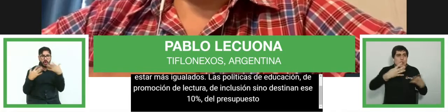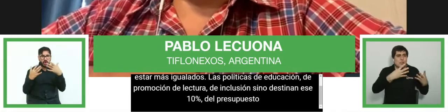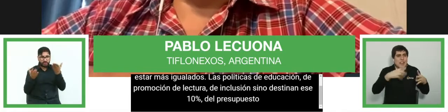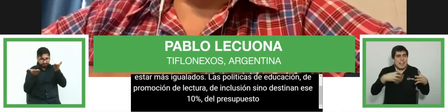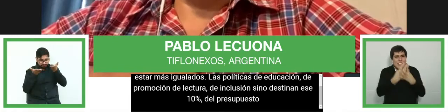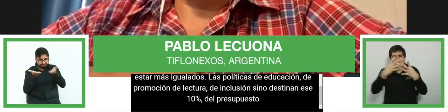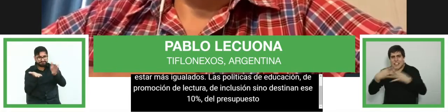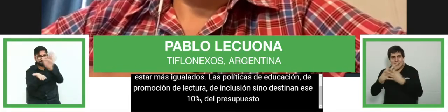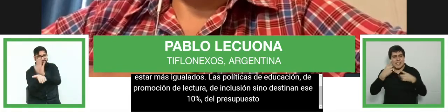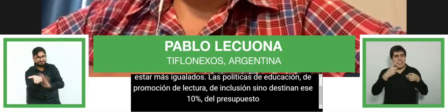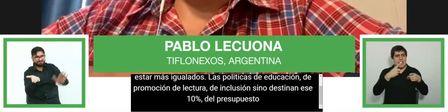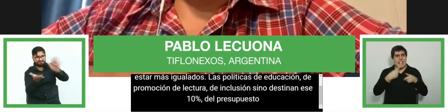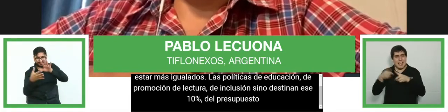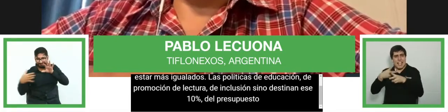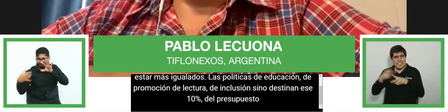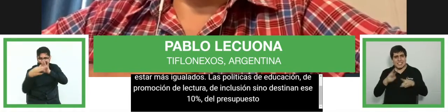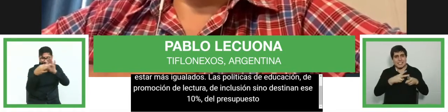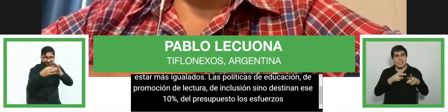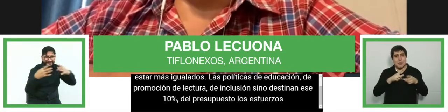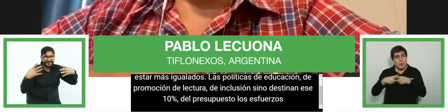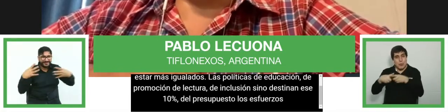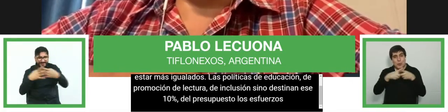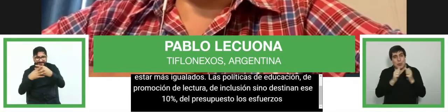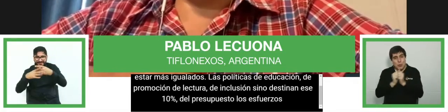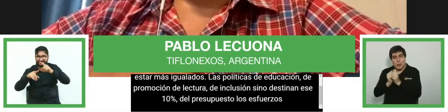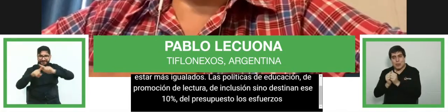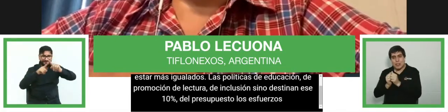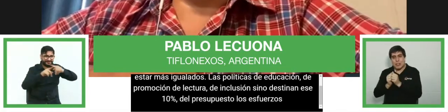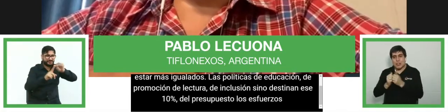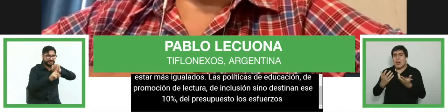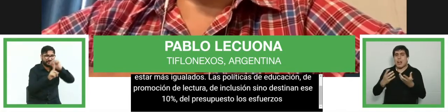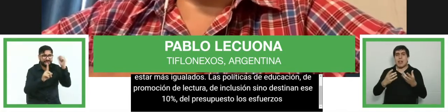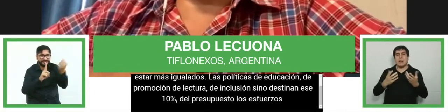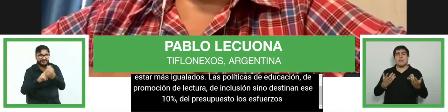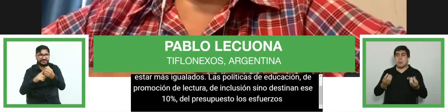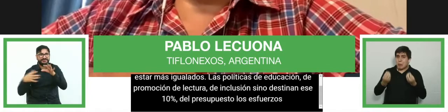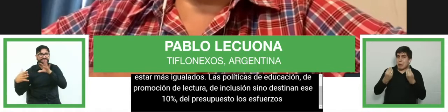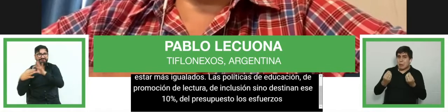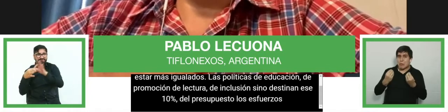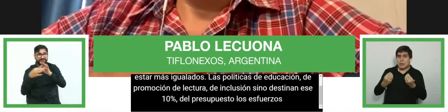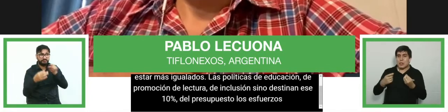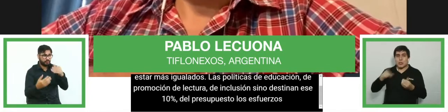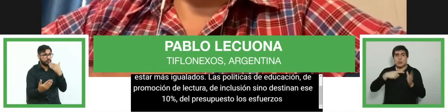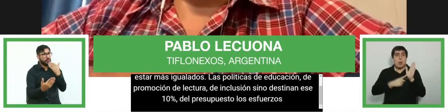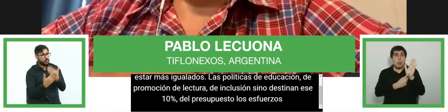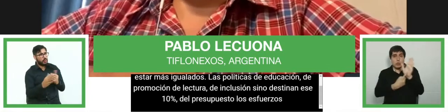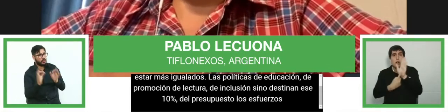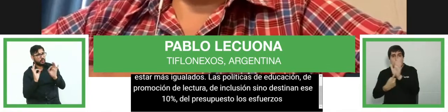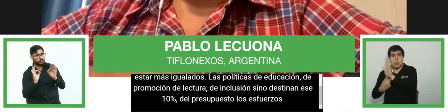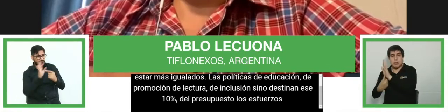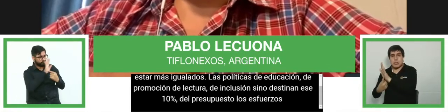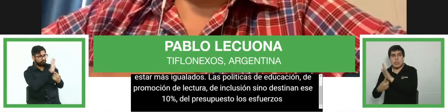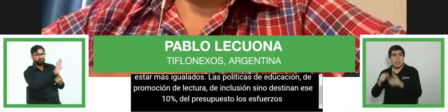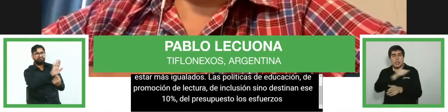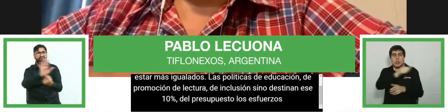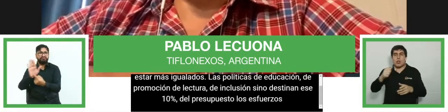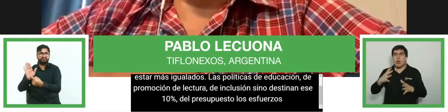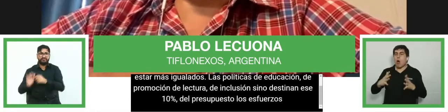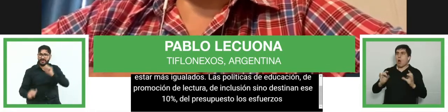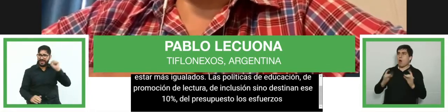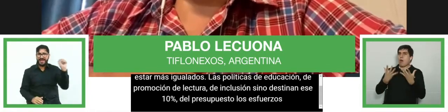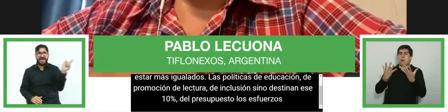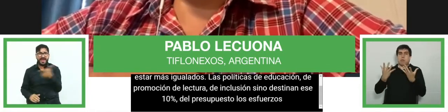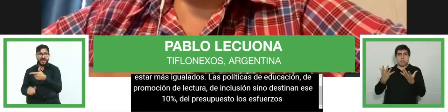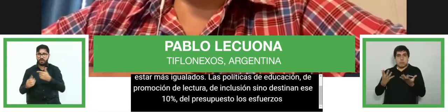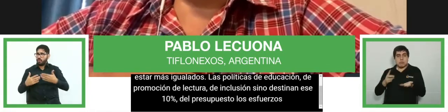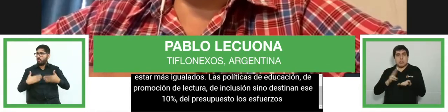terminan siendo muy buenos en cuanto a impacto, porque es lo que nos sucede a nosotros. Nosotros somos hoy una biblioteca que tiene un